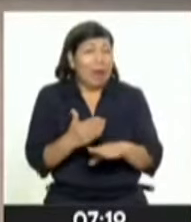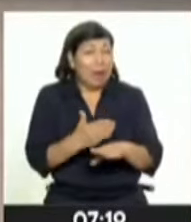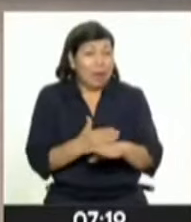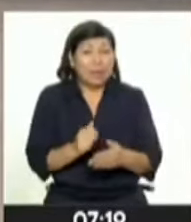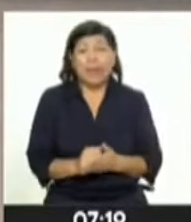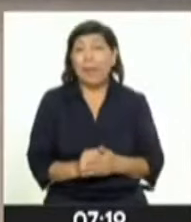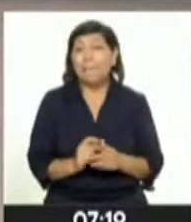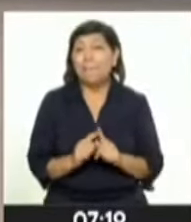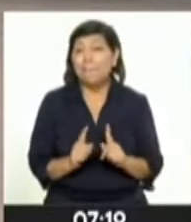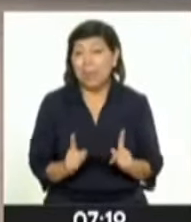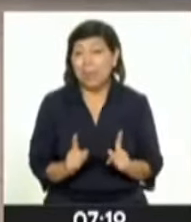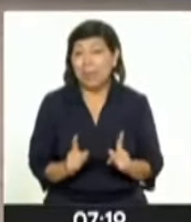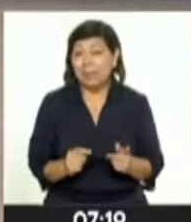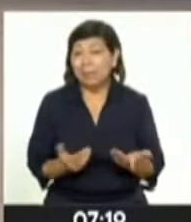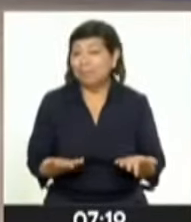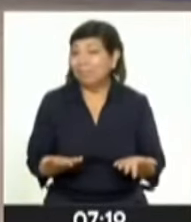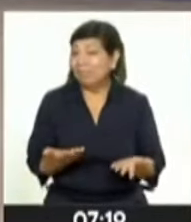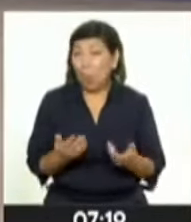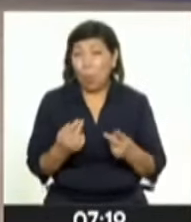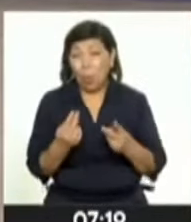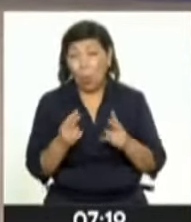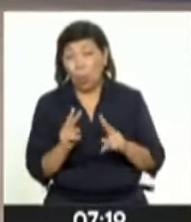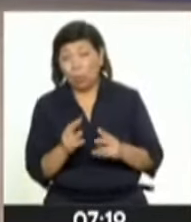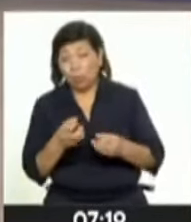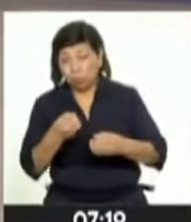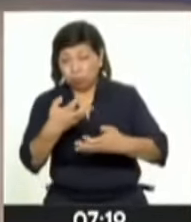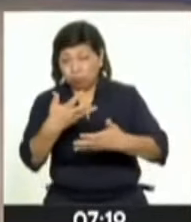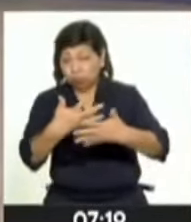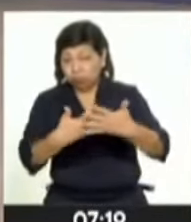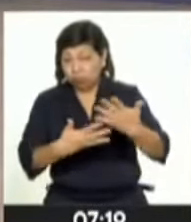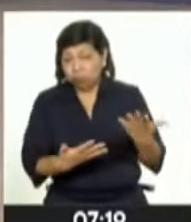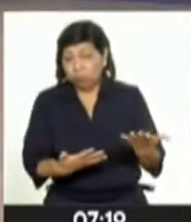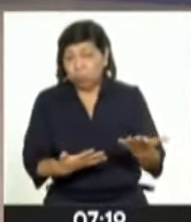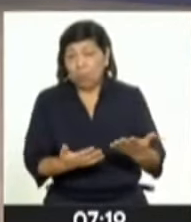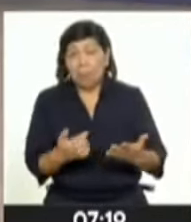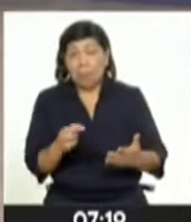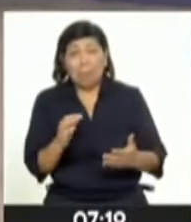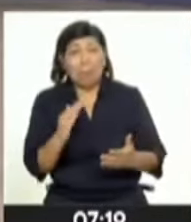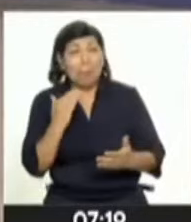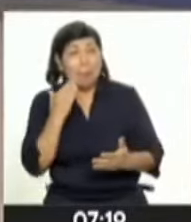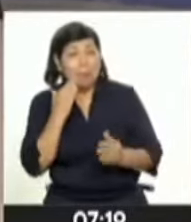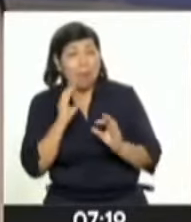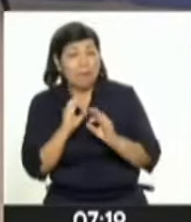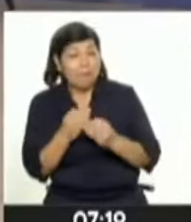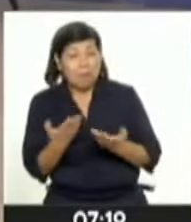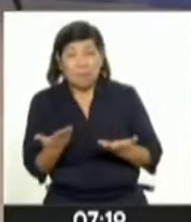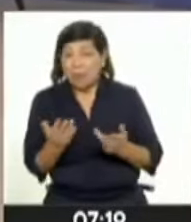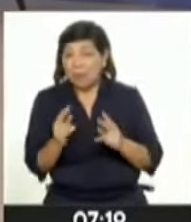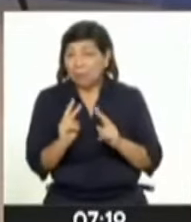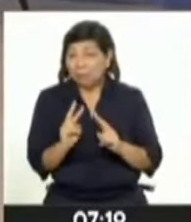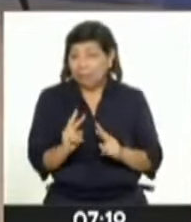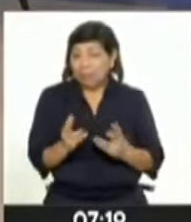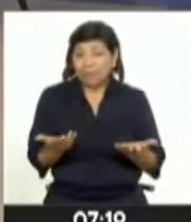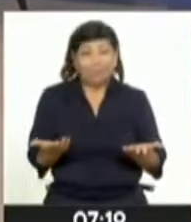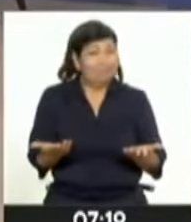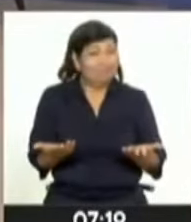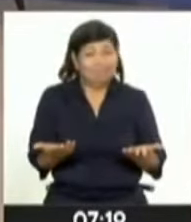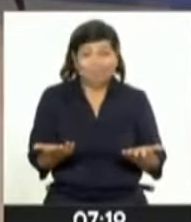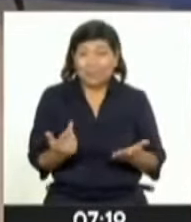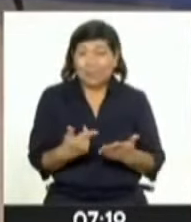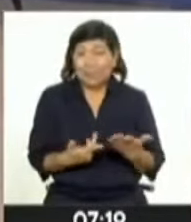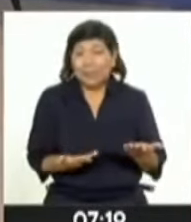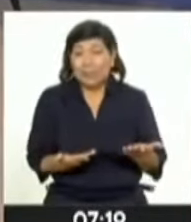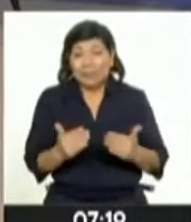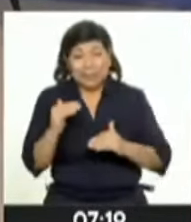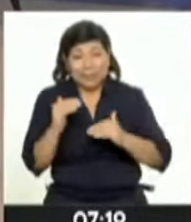aliento, pero que finalmente uno, cuando ve las cifras, y como padre de familia que nos puede estar viendo, tenemos a disposición